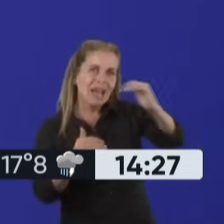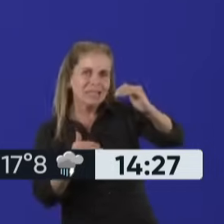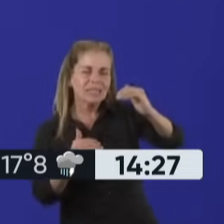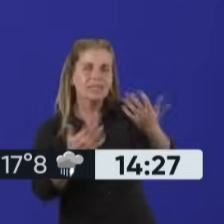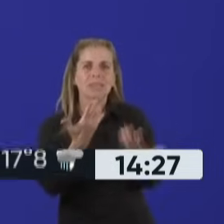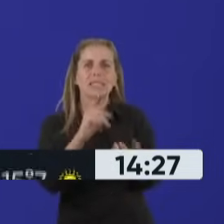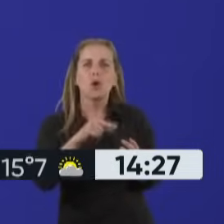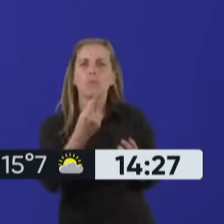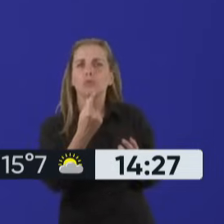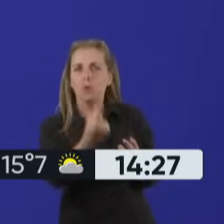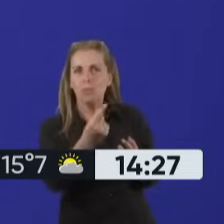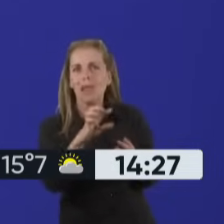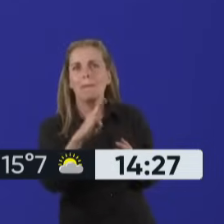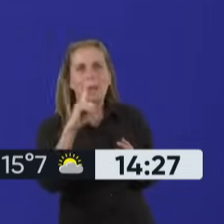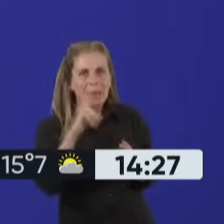en el Tesoro,